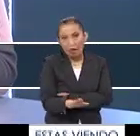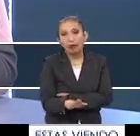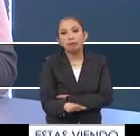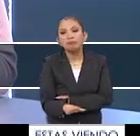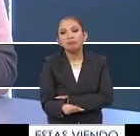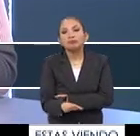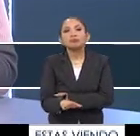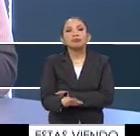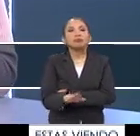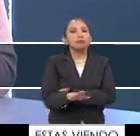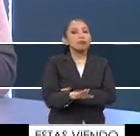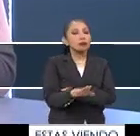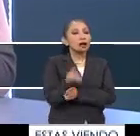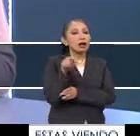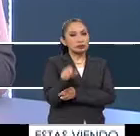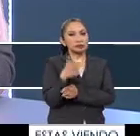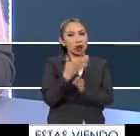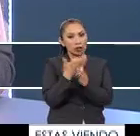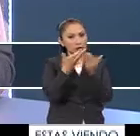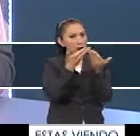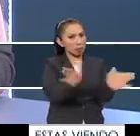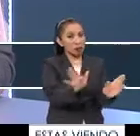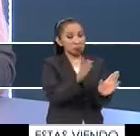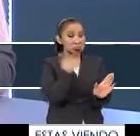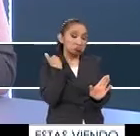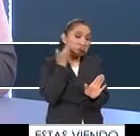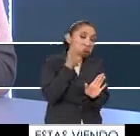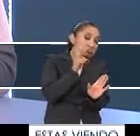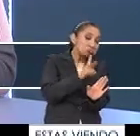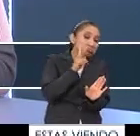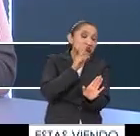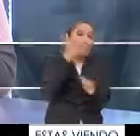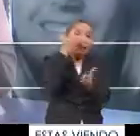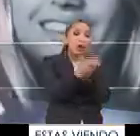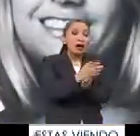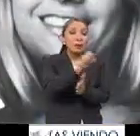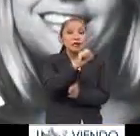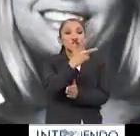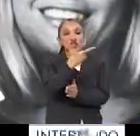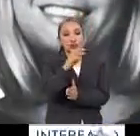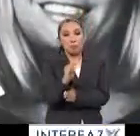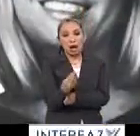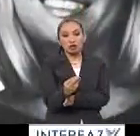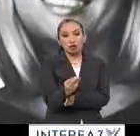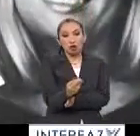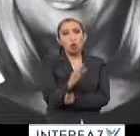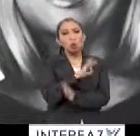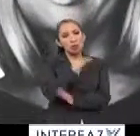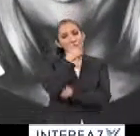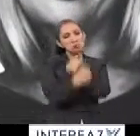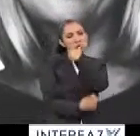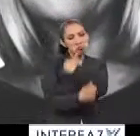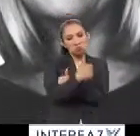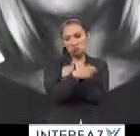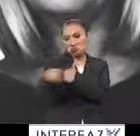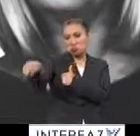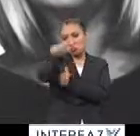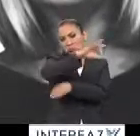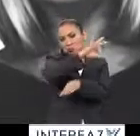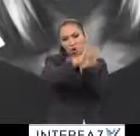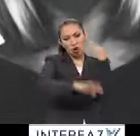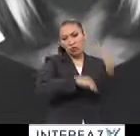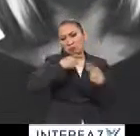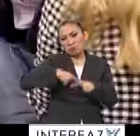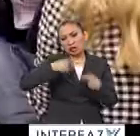y digamos que está ahorita abierta la postulación, se cierra el 28 de mayo y pueden concursar, digamos, todas